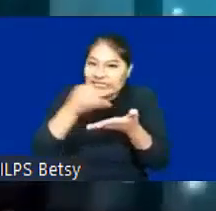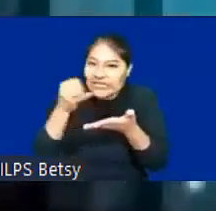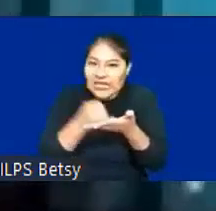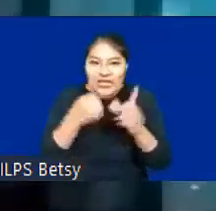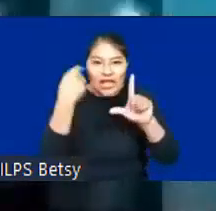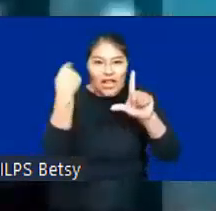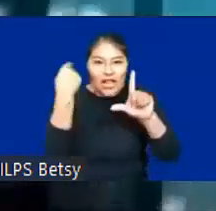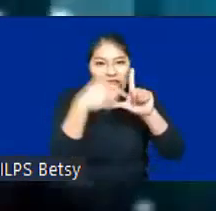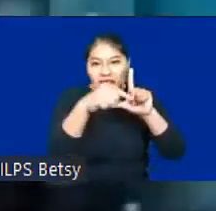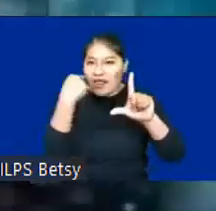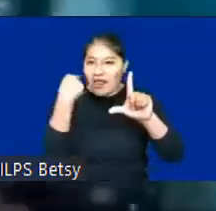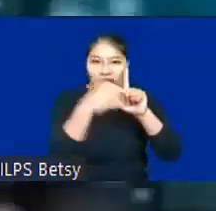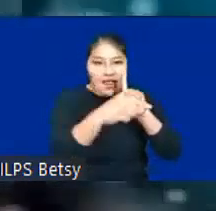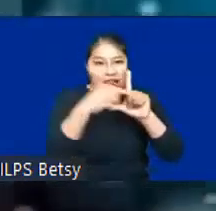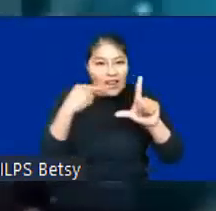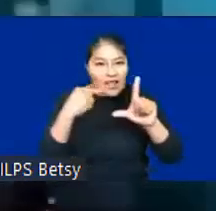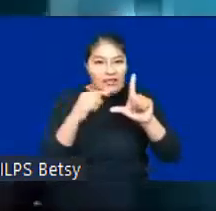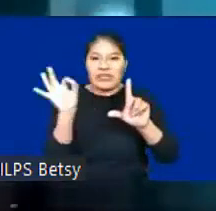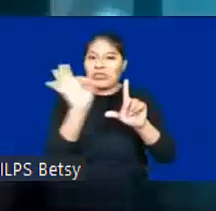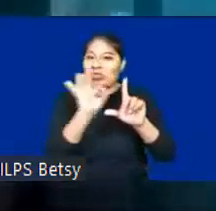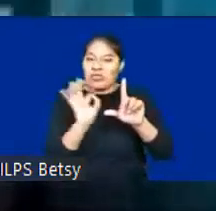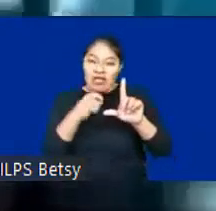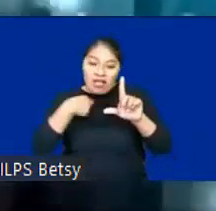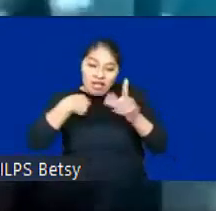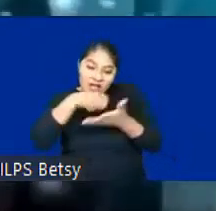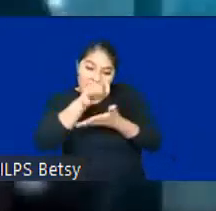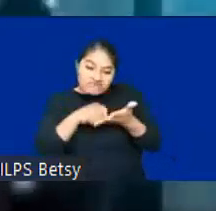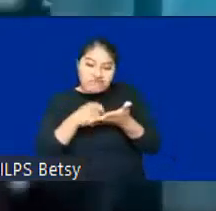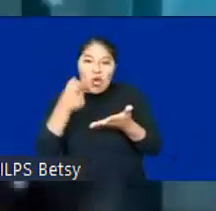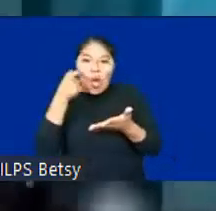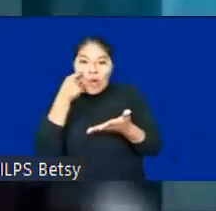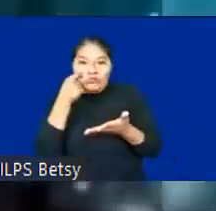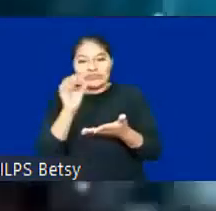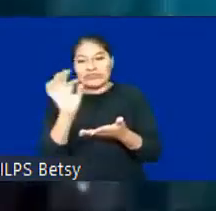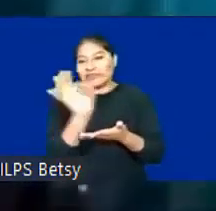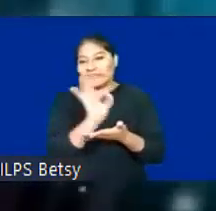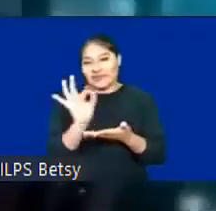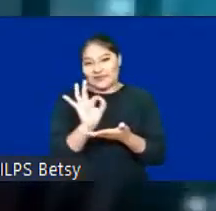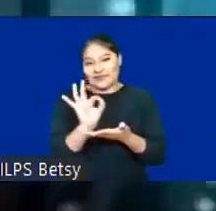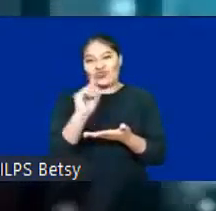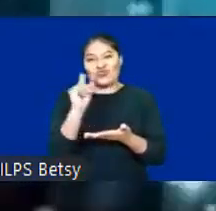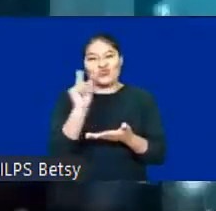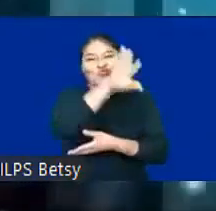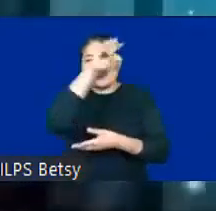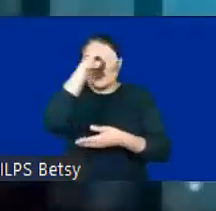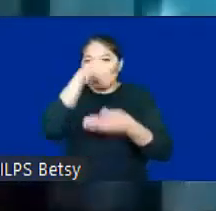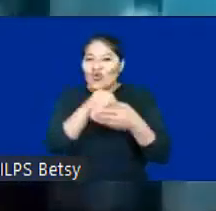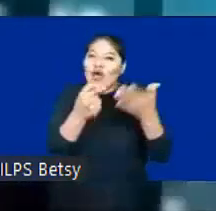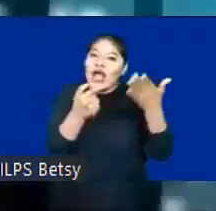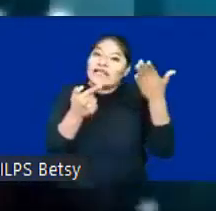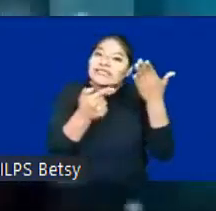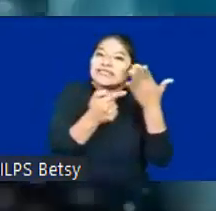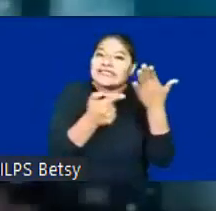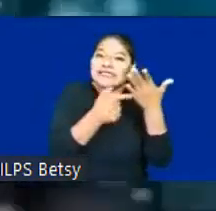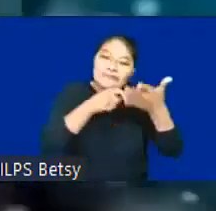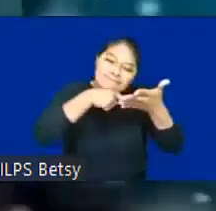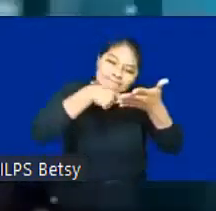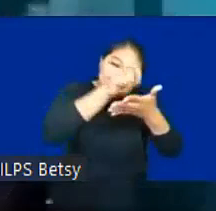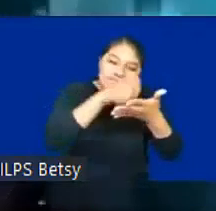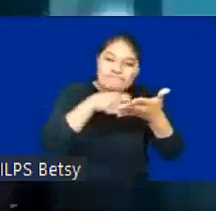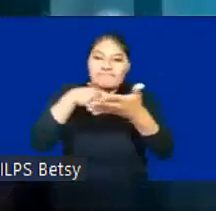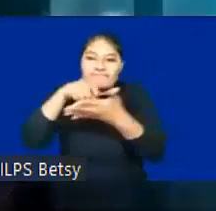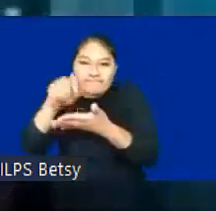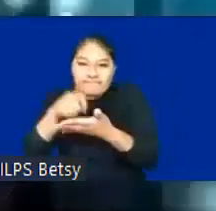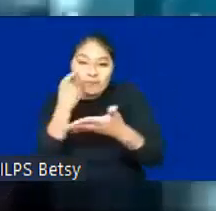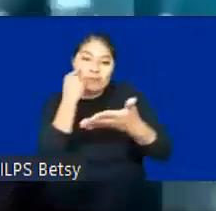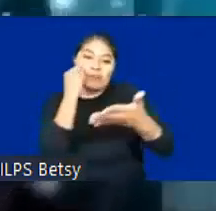documentos digitales, de forma digital. Pueden verlo en su plataforma, pueden revisarlo y